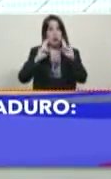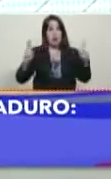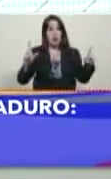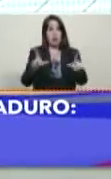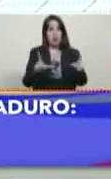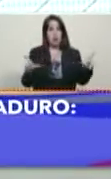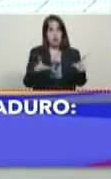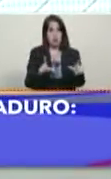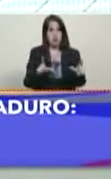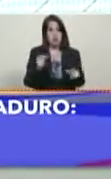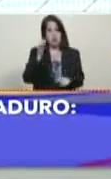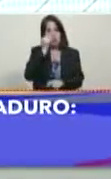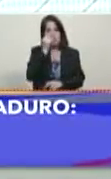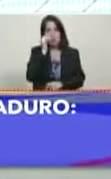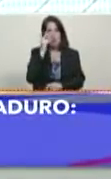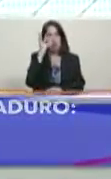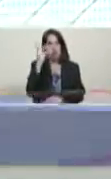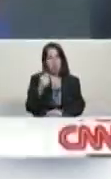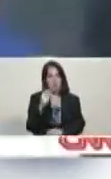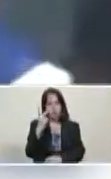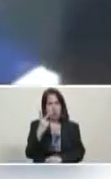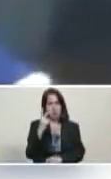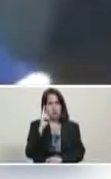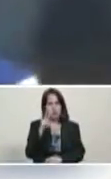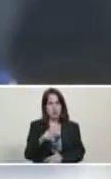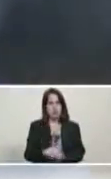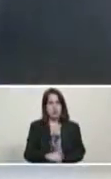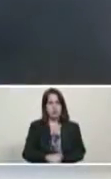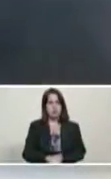vídeo número 2 adelante